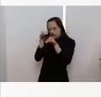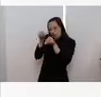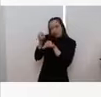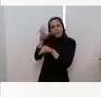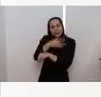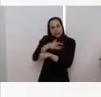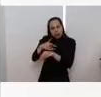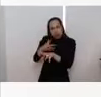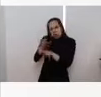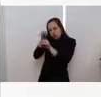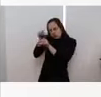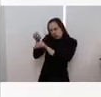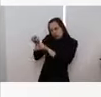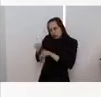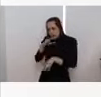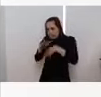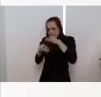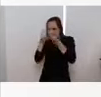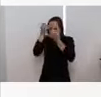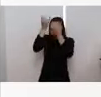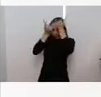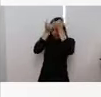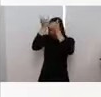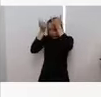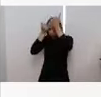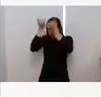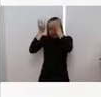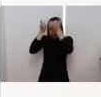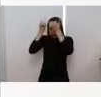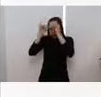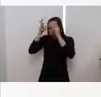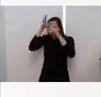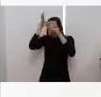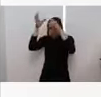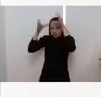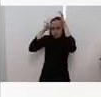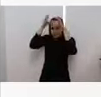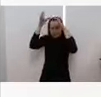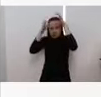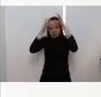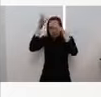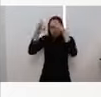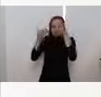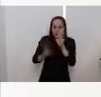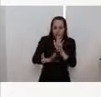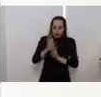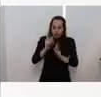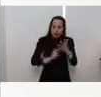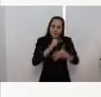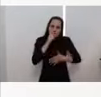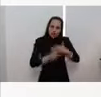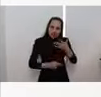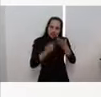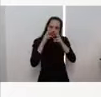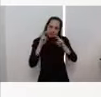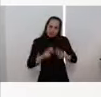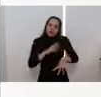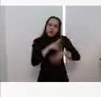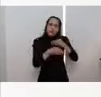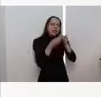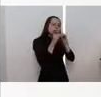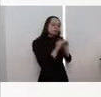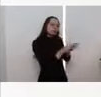y en la generación del conocimiento tanto por el desarrollo de proyectos de investigación como con las publicaciones